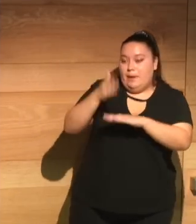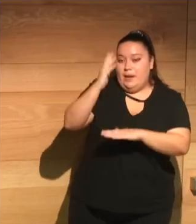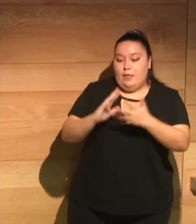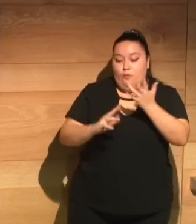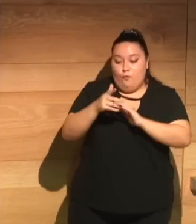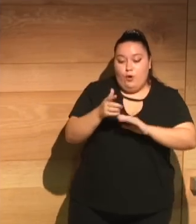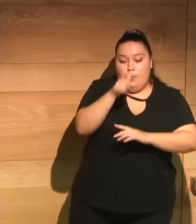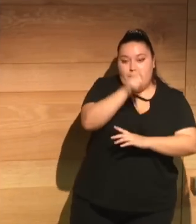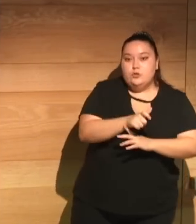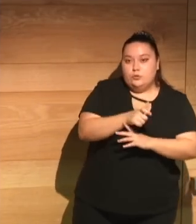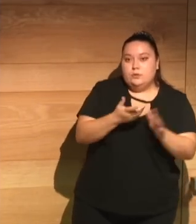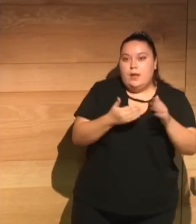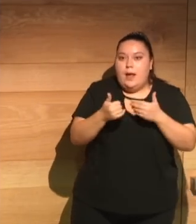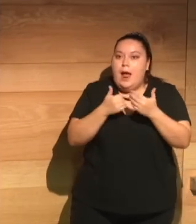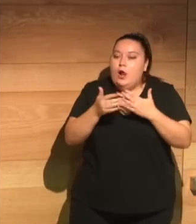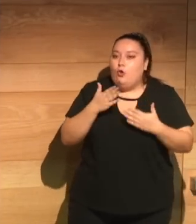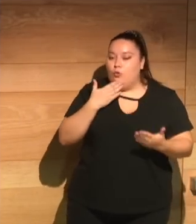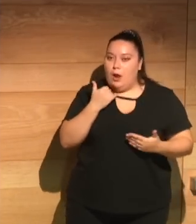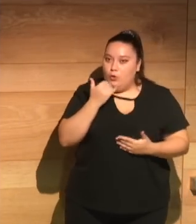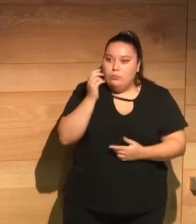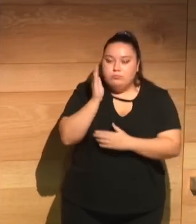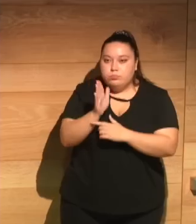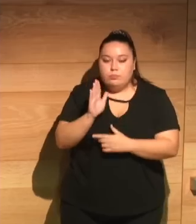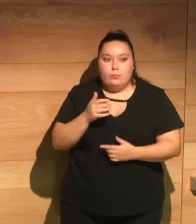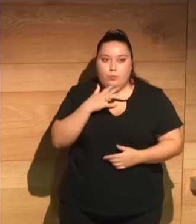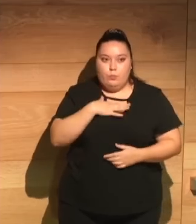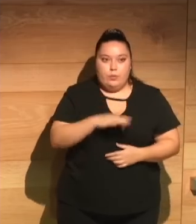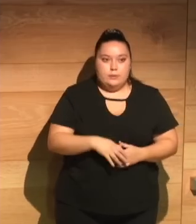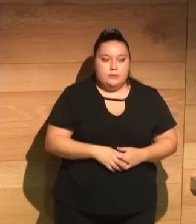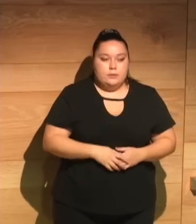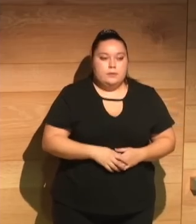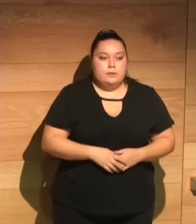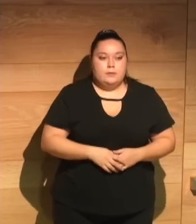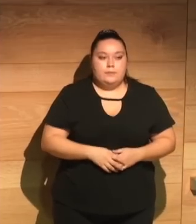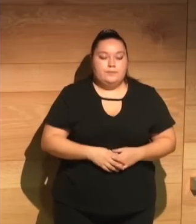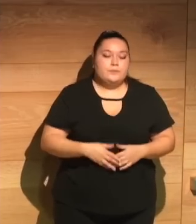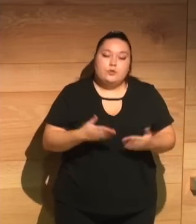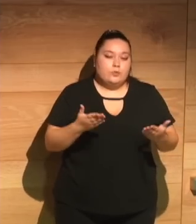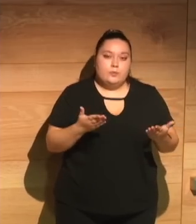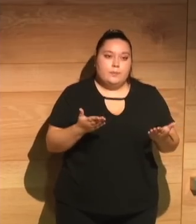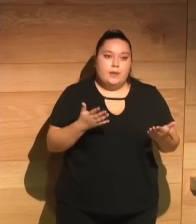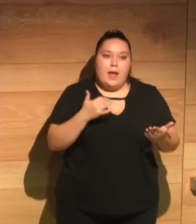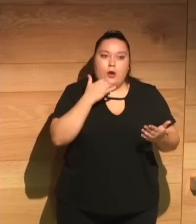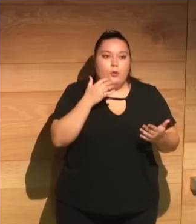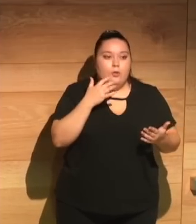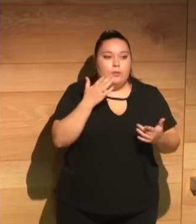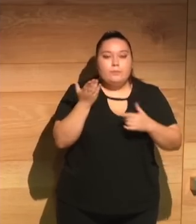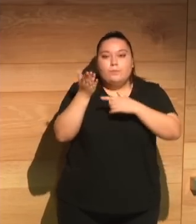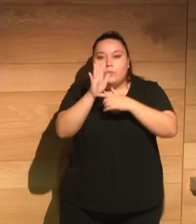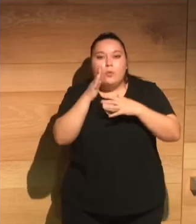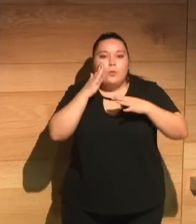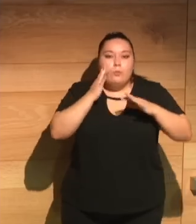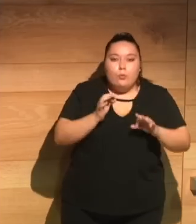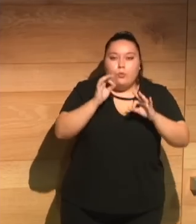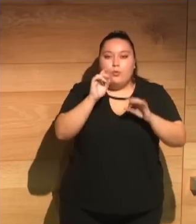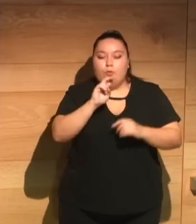está sucediendo. Claro, Platón no habló exactamente de eso, sino de cómo esas representaciones no son la verdad pura, sino precisamente la deformación,